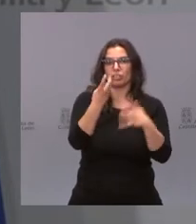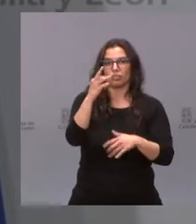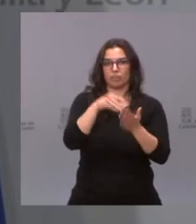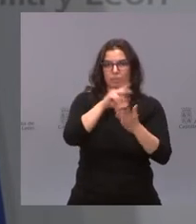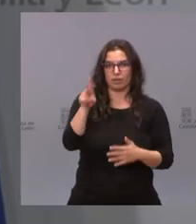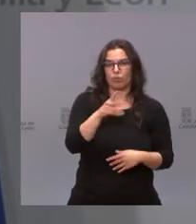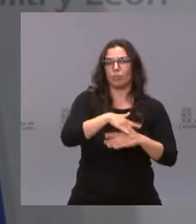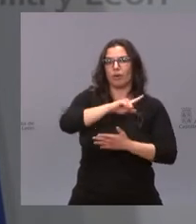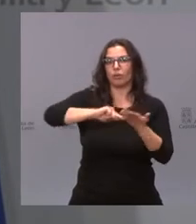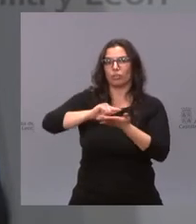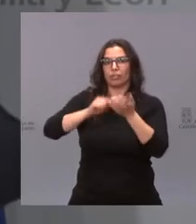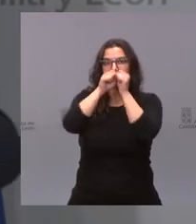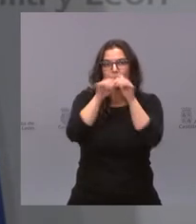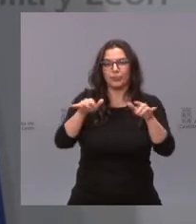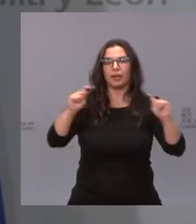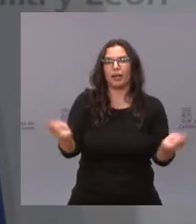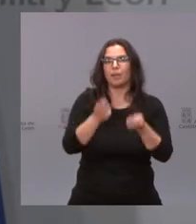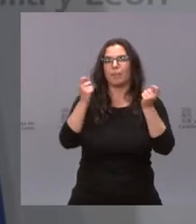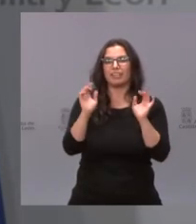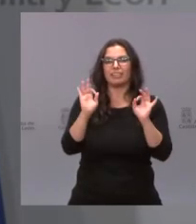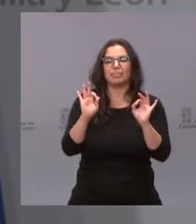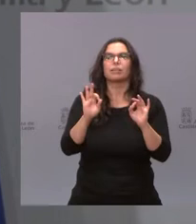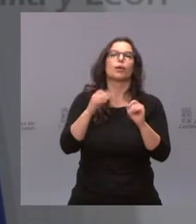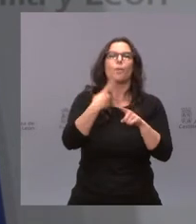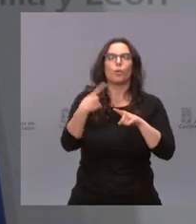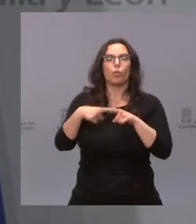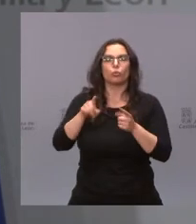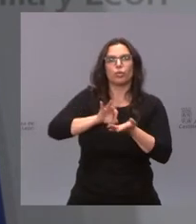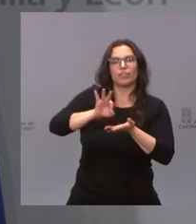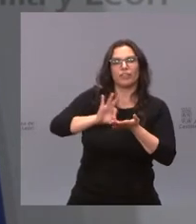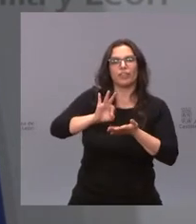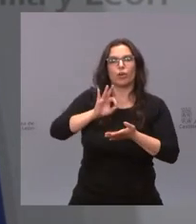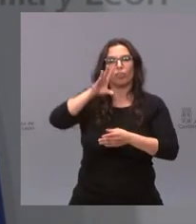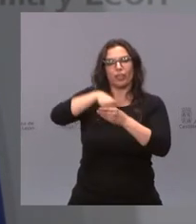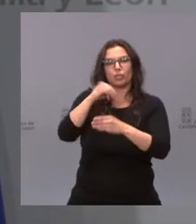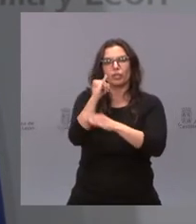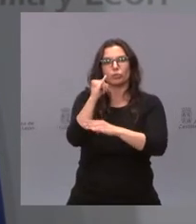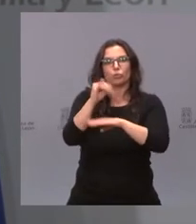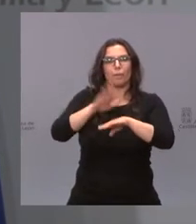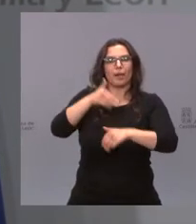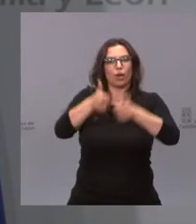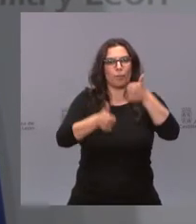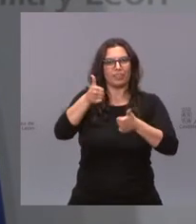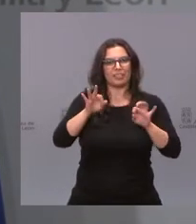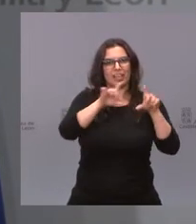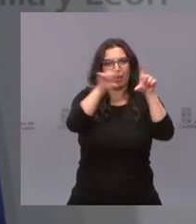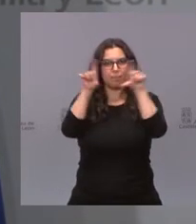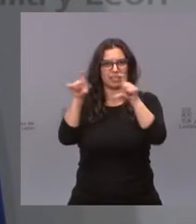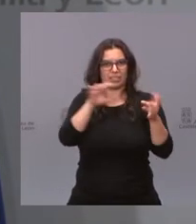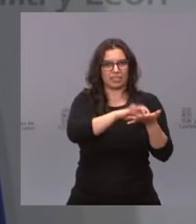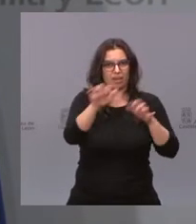para contratar la difusión de las campañas publicitarias de los productos y servicios del Instituto para la Competitividad Empresarial en Castilla y